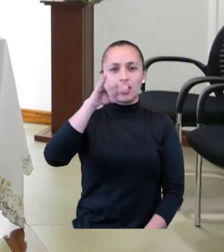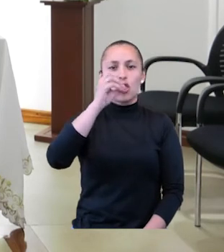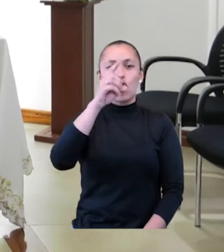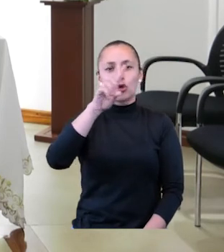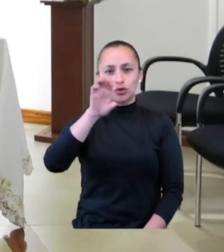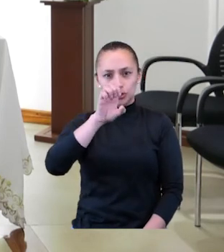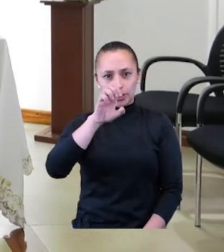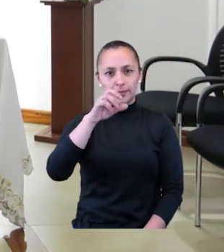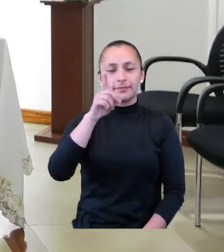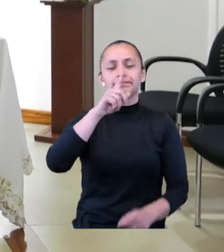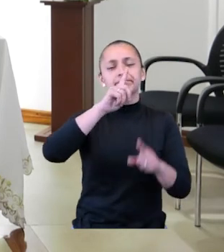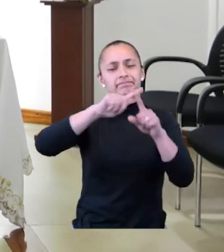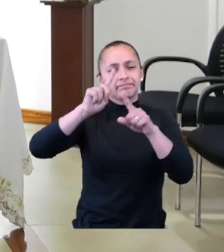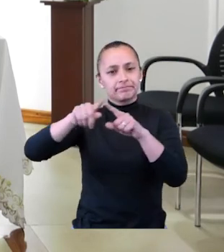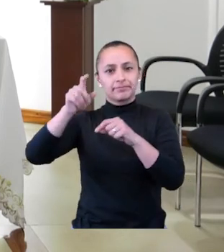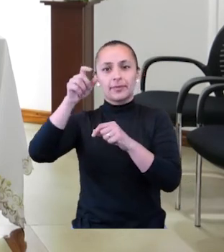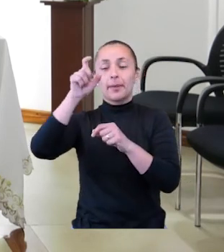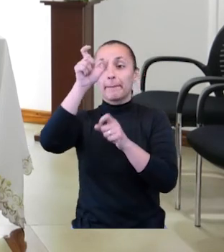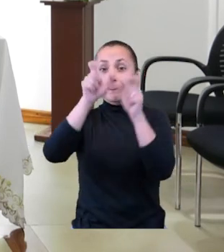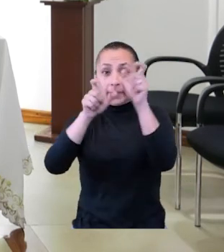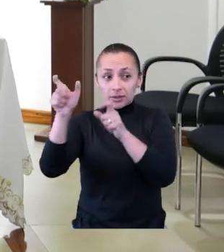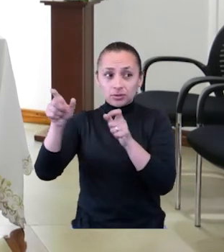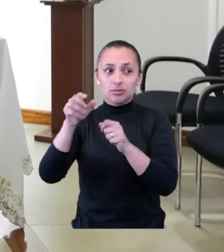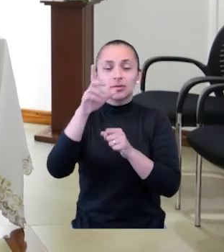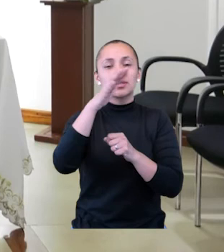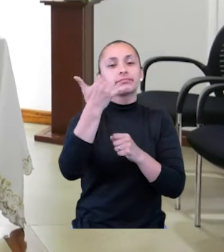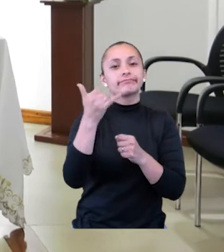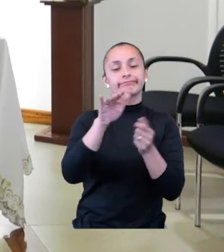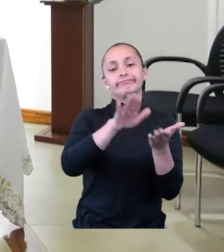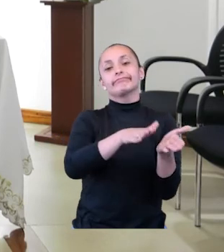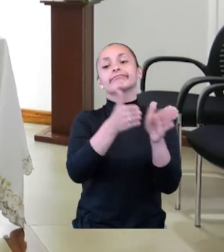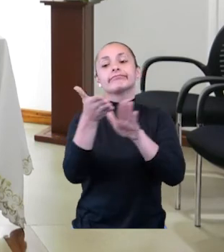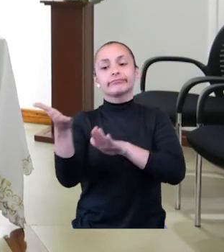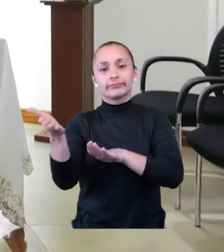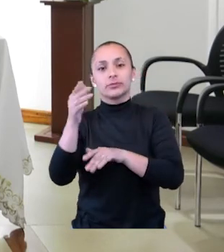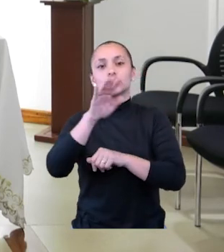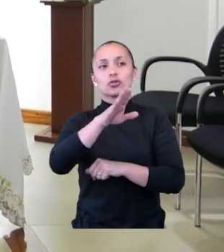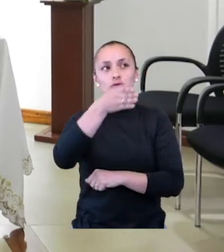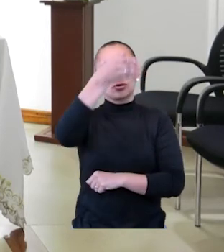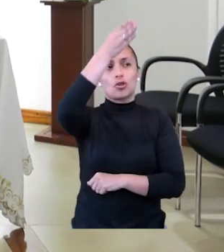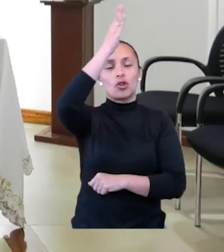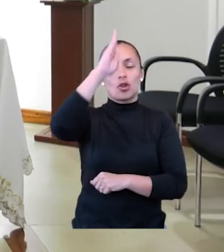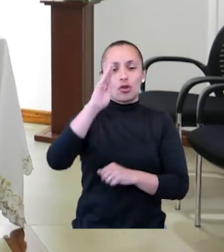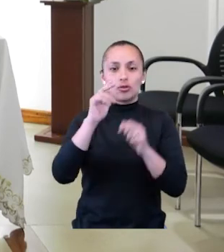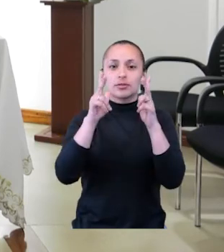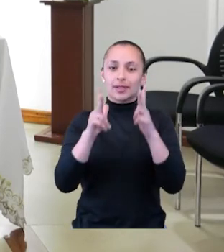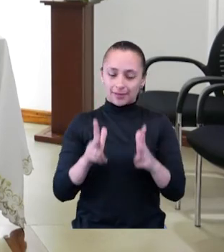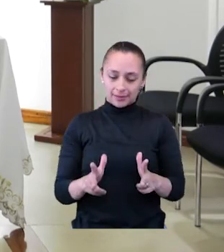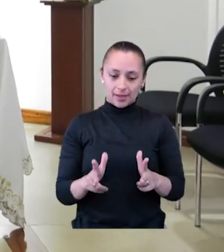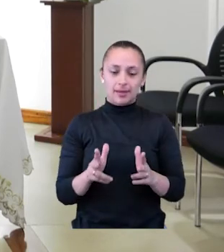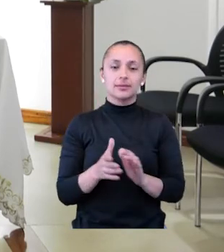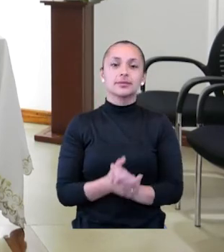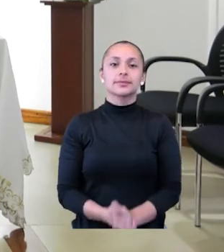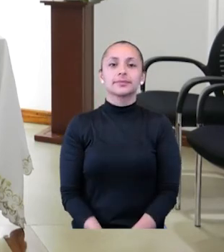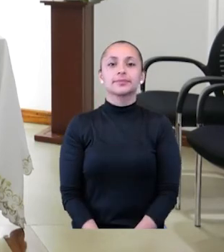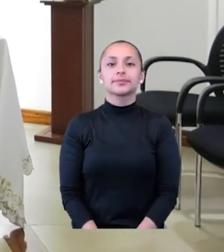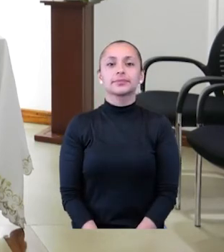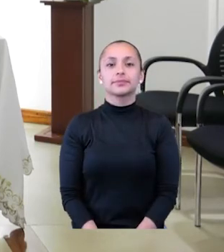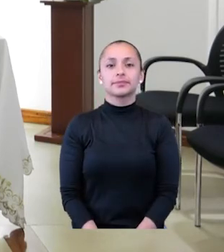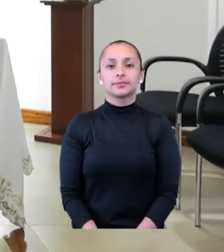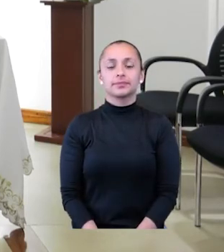flores y todos los fieles difuntos por la misericordia de dios descansen en paz